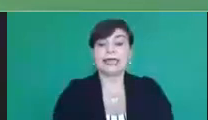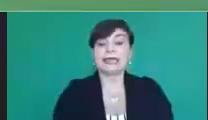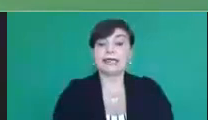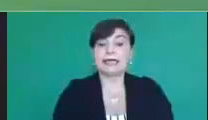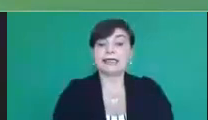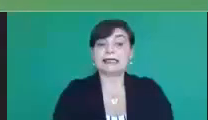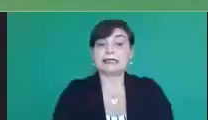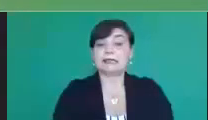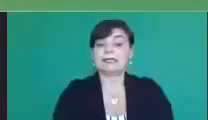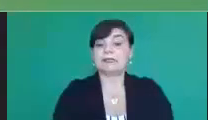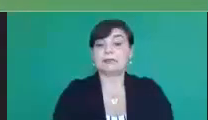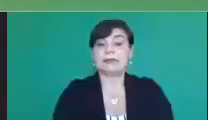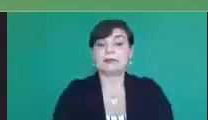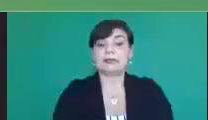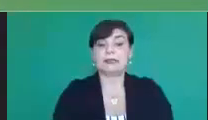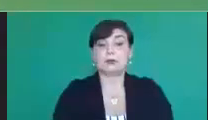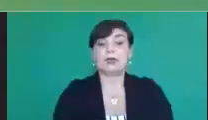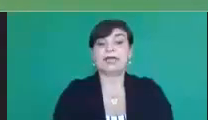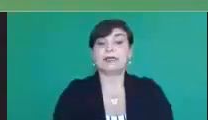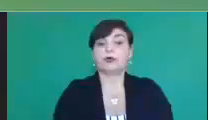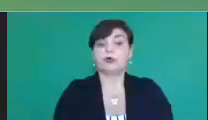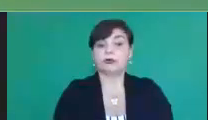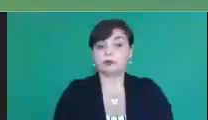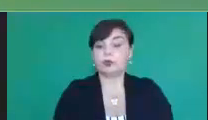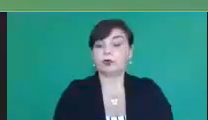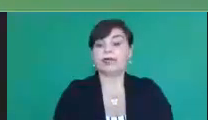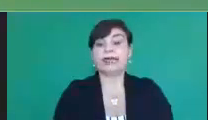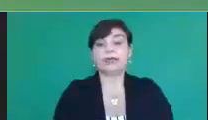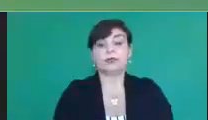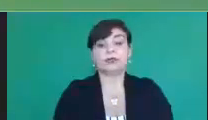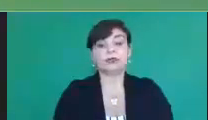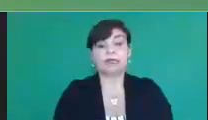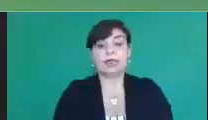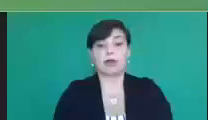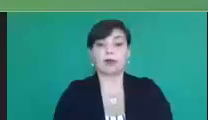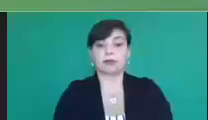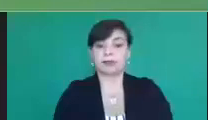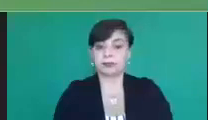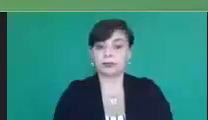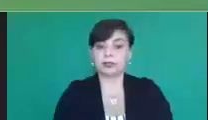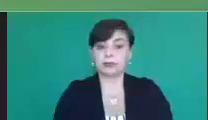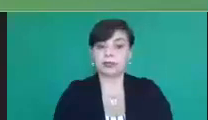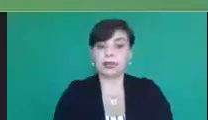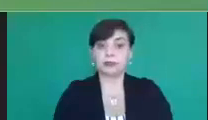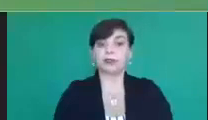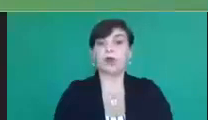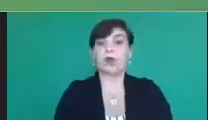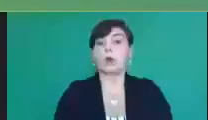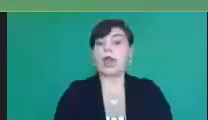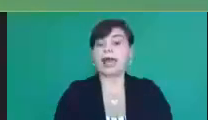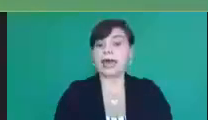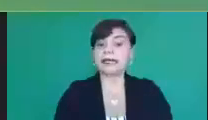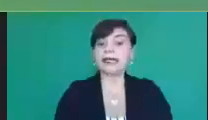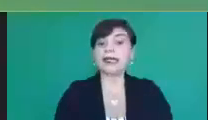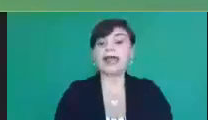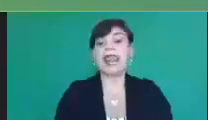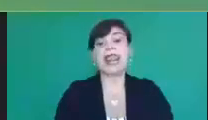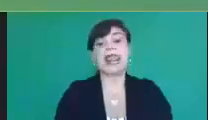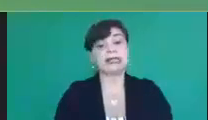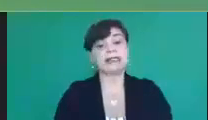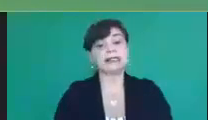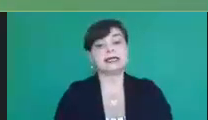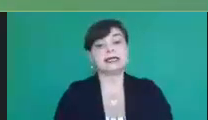Esta bacteria se transmite principalmente por el consumo de alimentos y agua contaminados, como la carne,